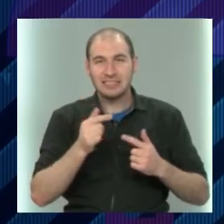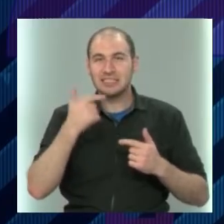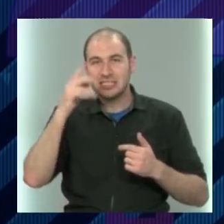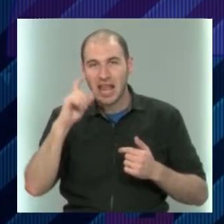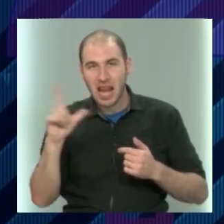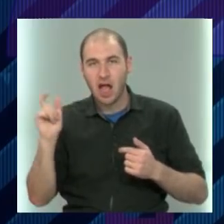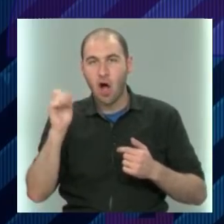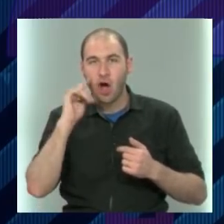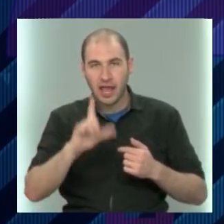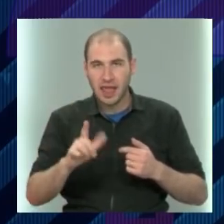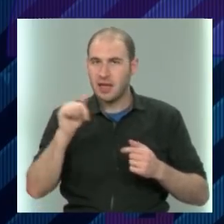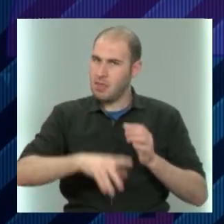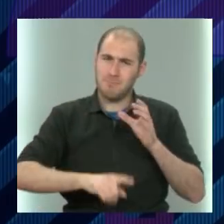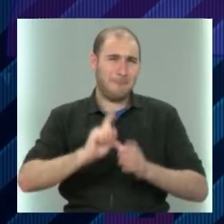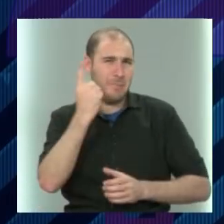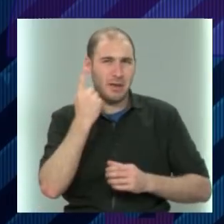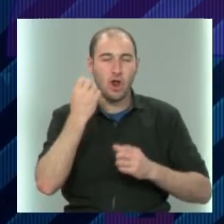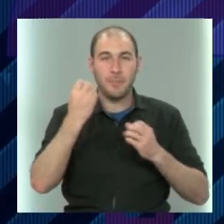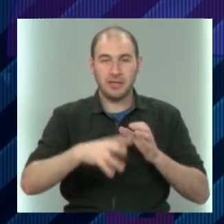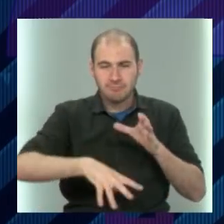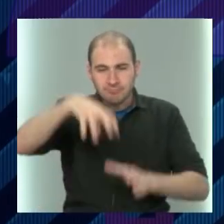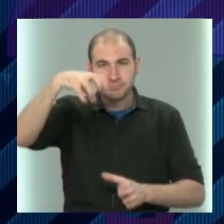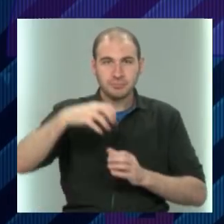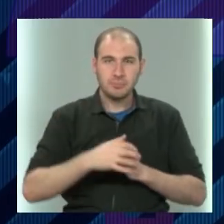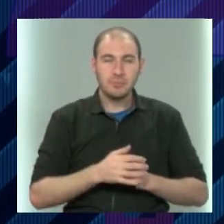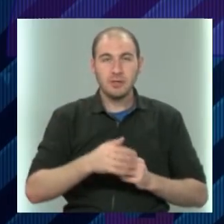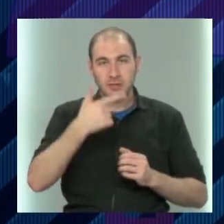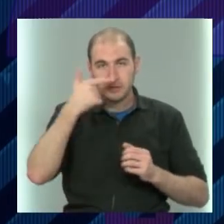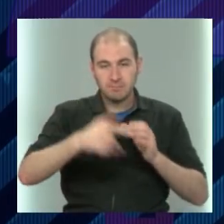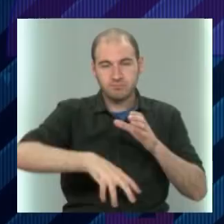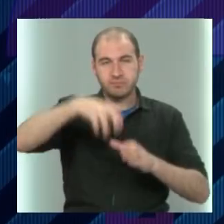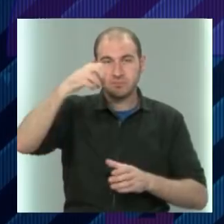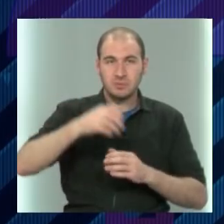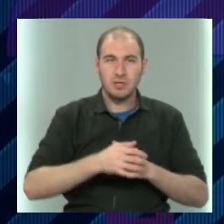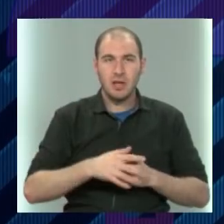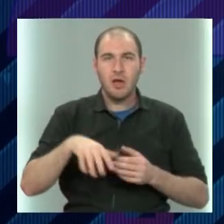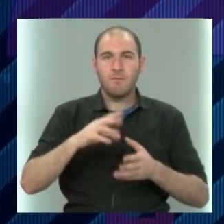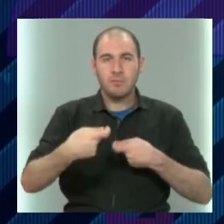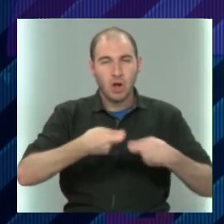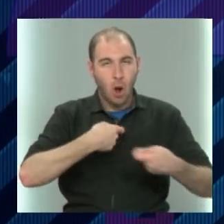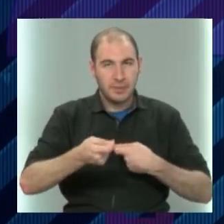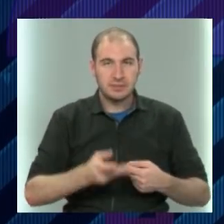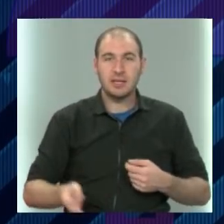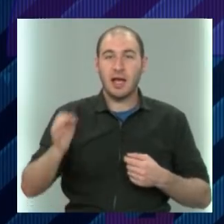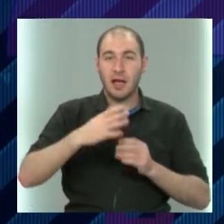Estos países son pioneros en esta técnica debido a que extraen hidrocarburos de esquisto de manera comercial,